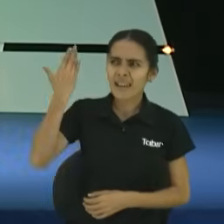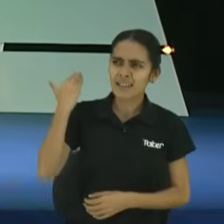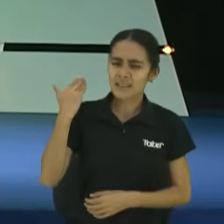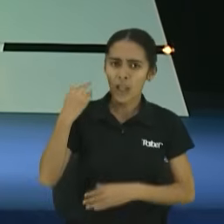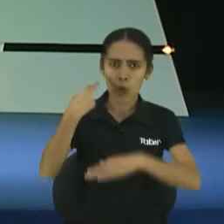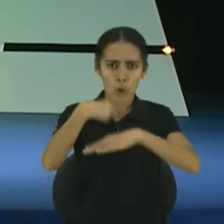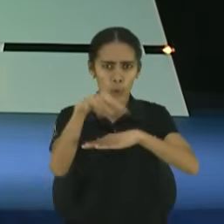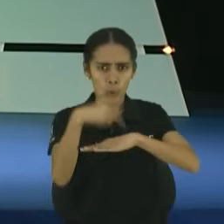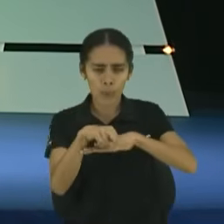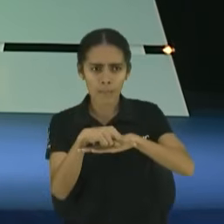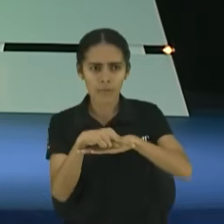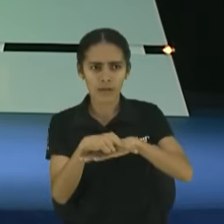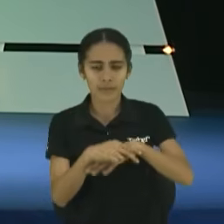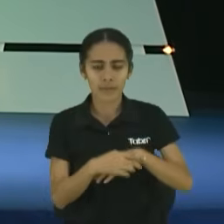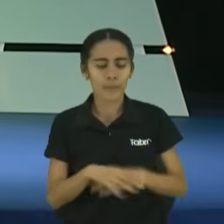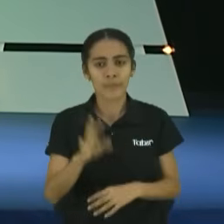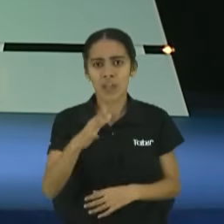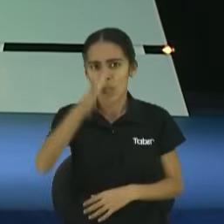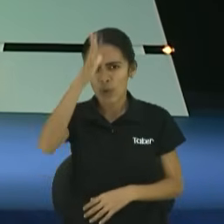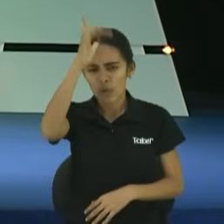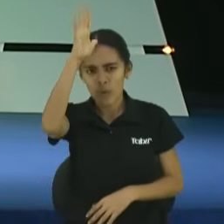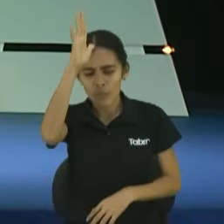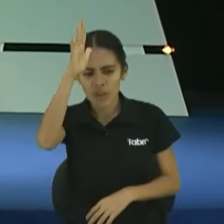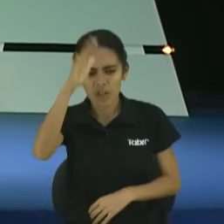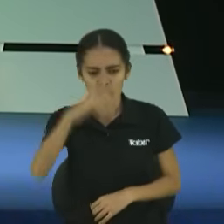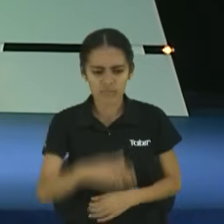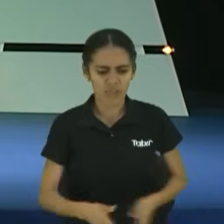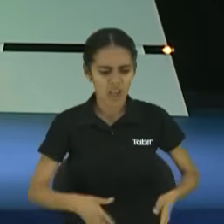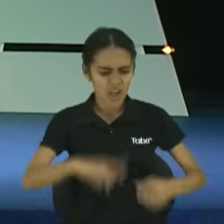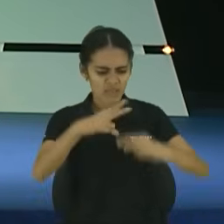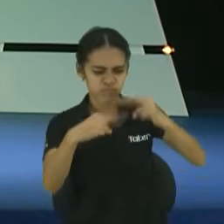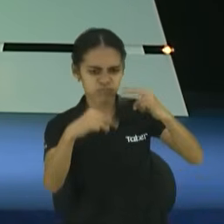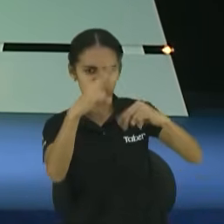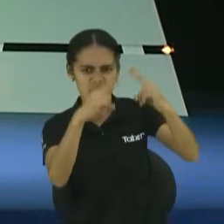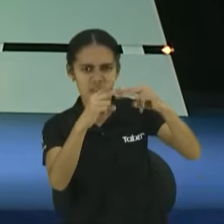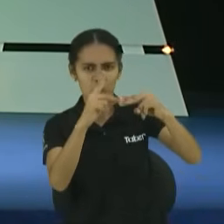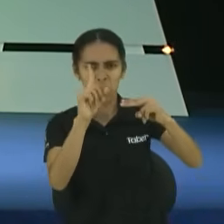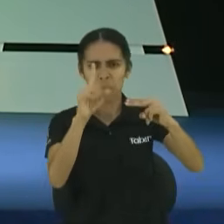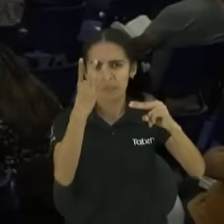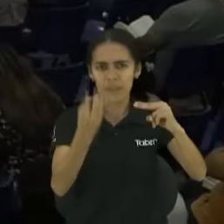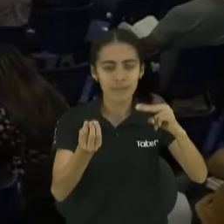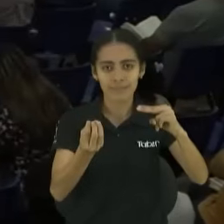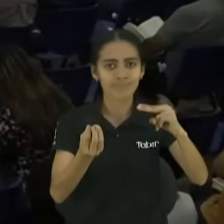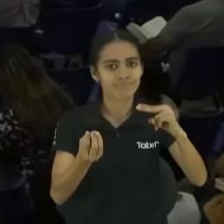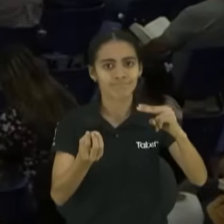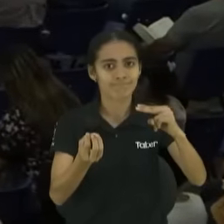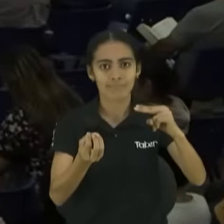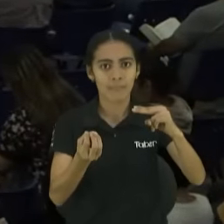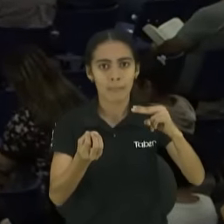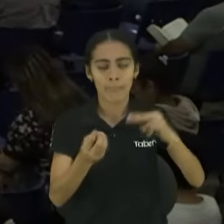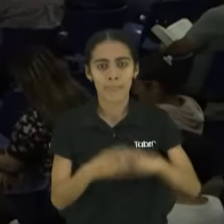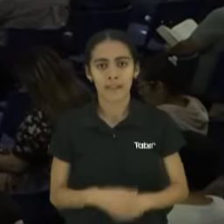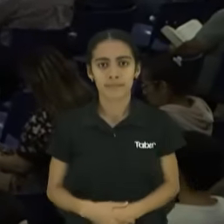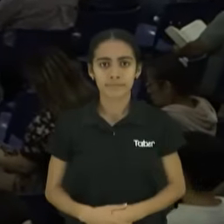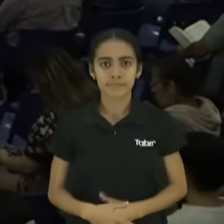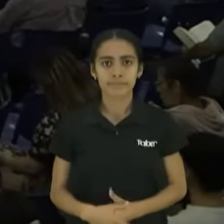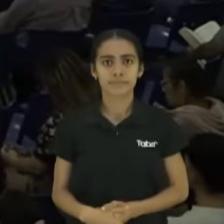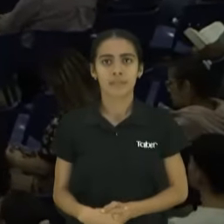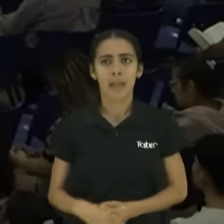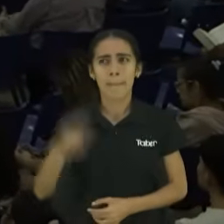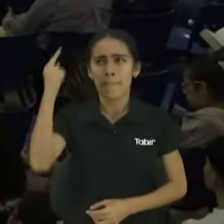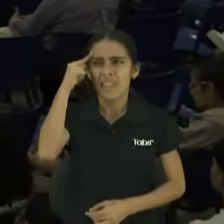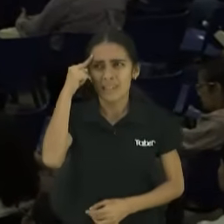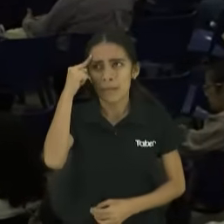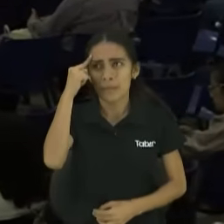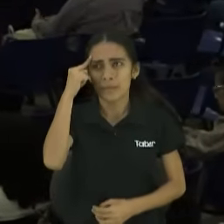se construyó en un día. Y dijo Eisenhower, porque no me lo pidieron a mí. Y muchos de nosotros pensamos